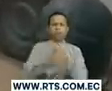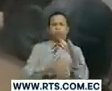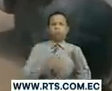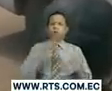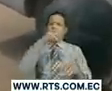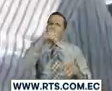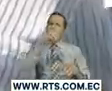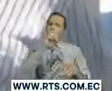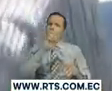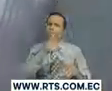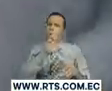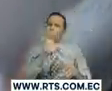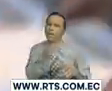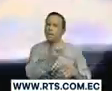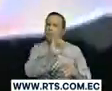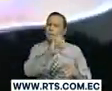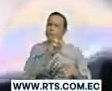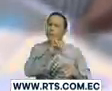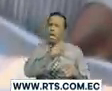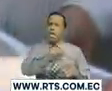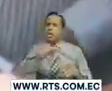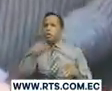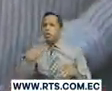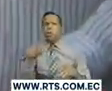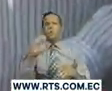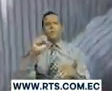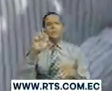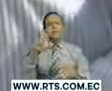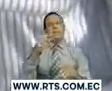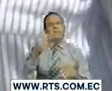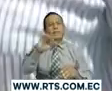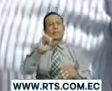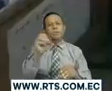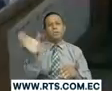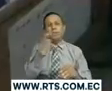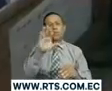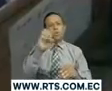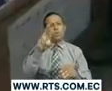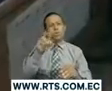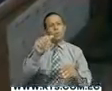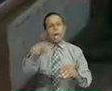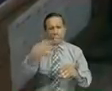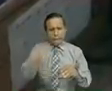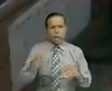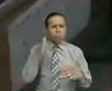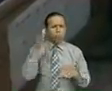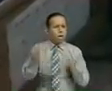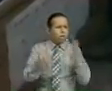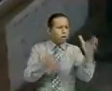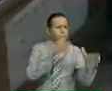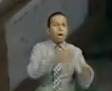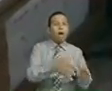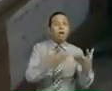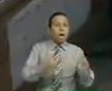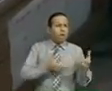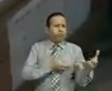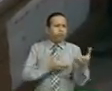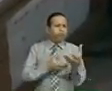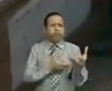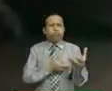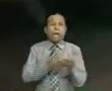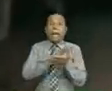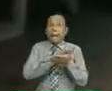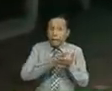Monte Sinaí. Aquí empezaron con distintas campañas de salud, médicos puerta a puerta, fumigadores y los kits de alimentos